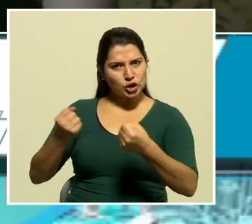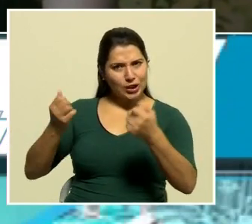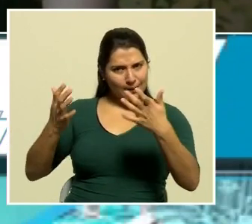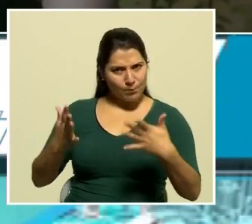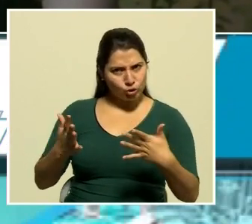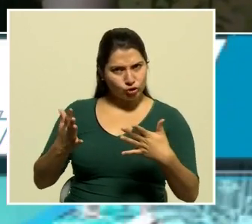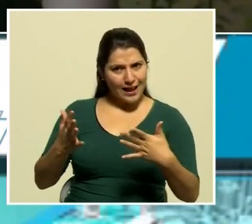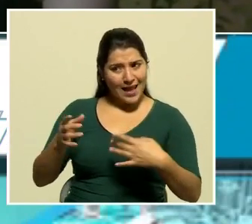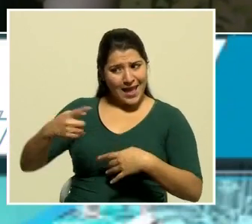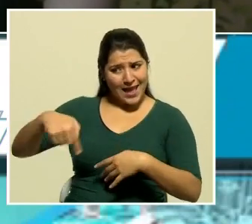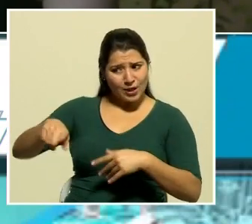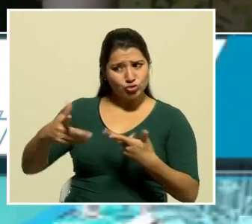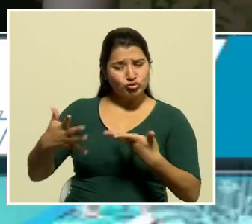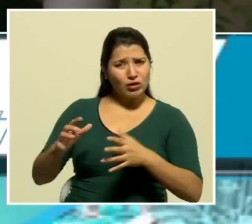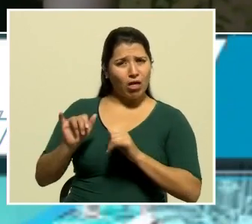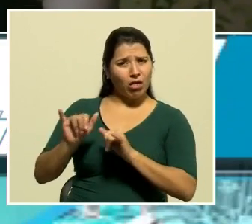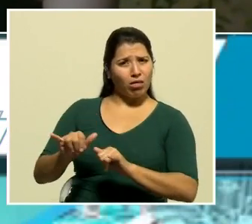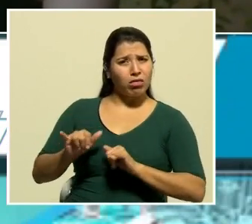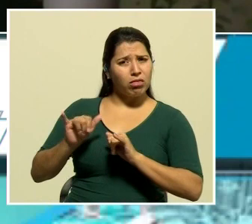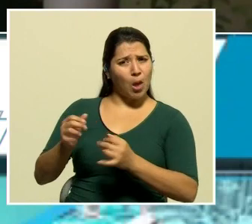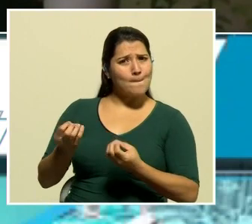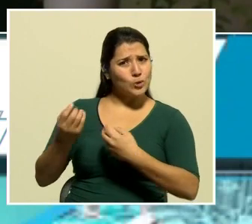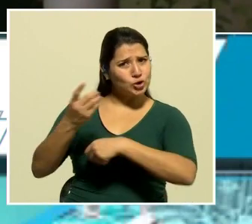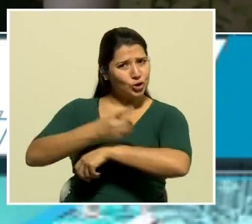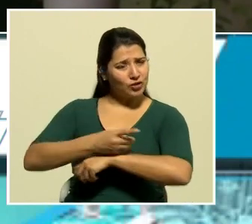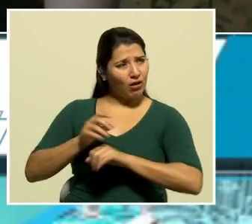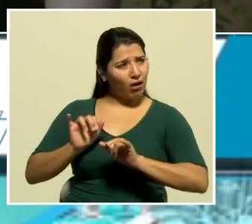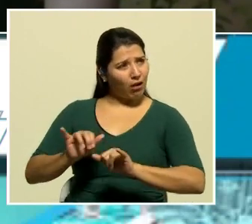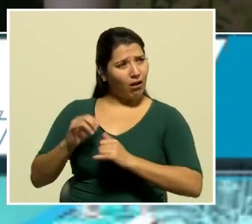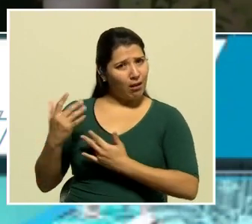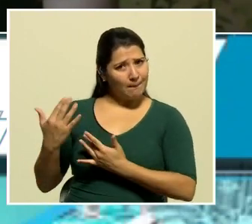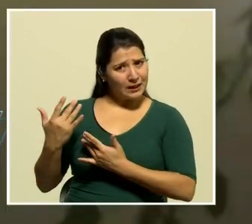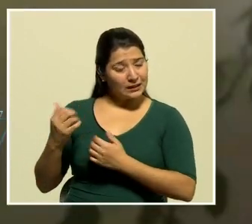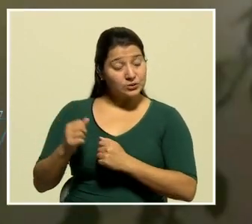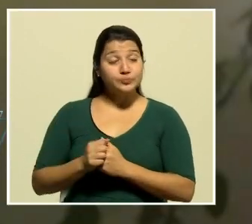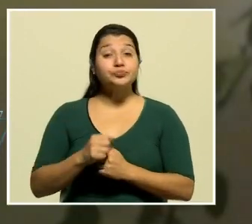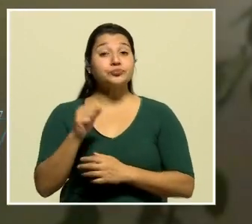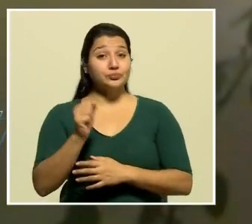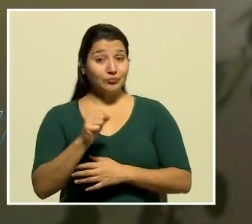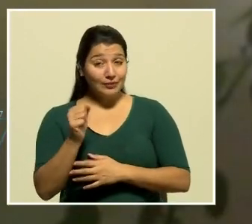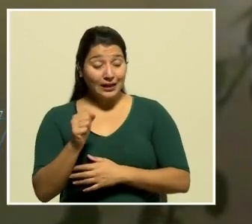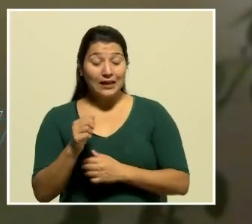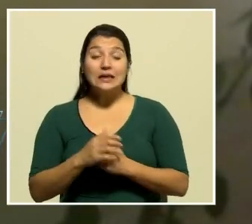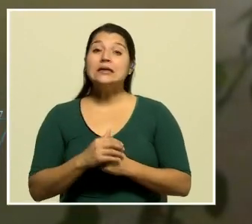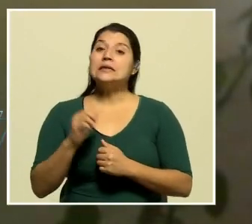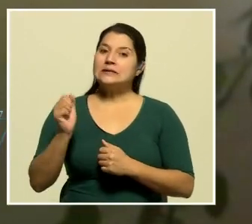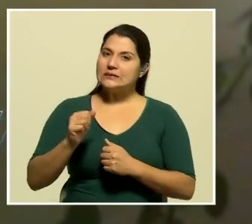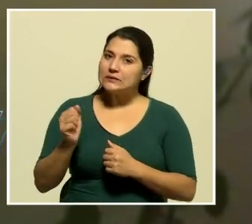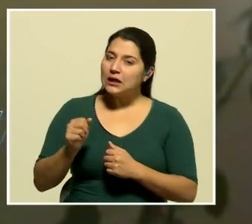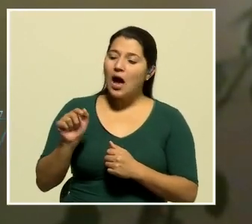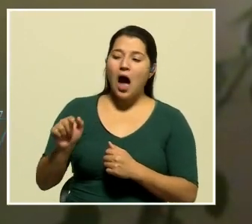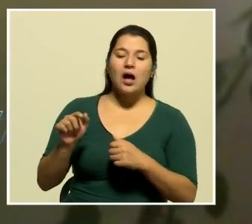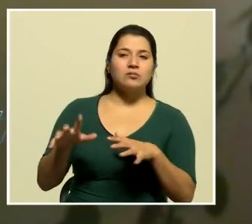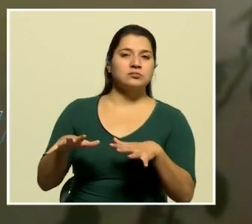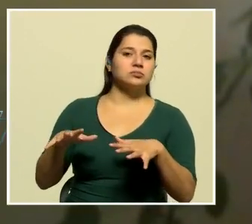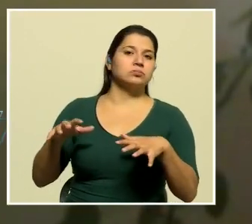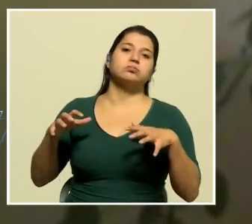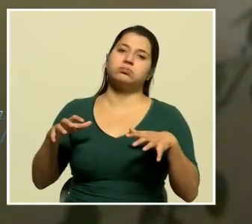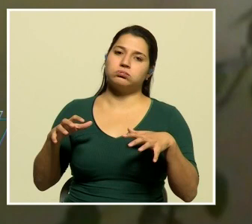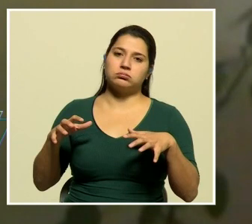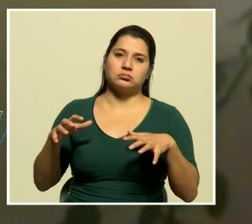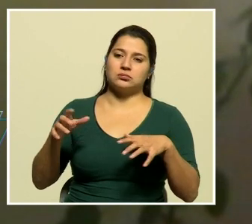ya llevan varios días en estas filas? Sí, el ánimo es bastante tenso. Ellos